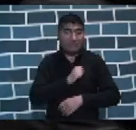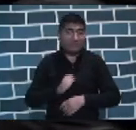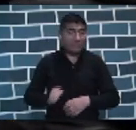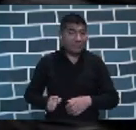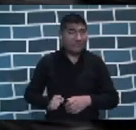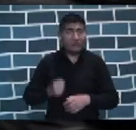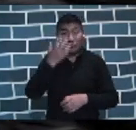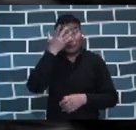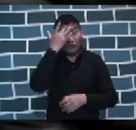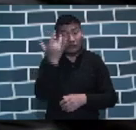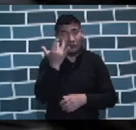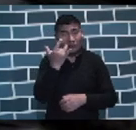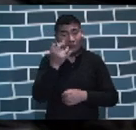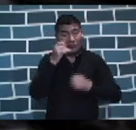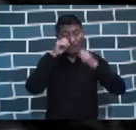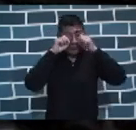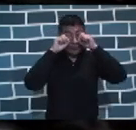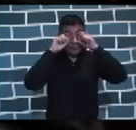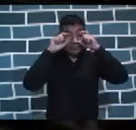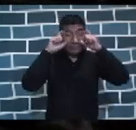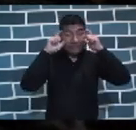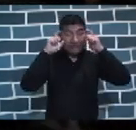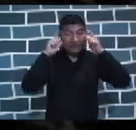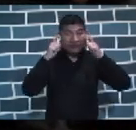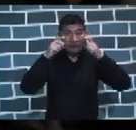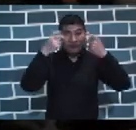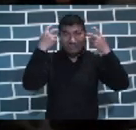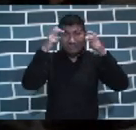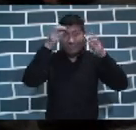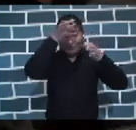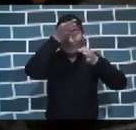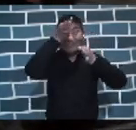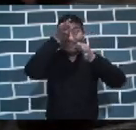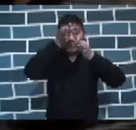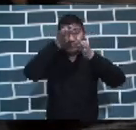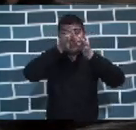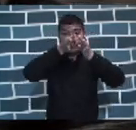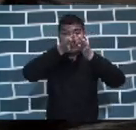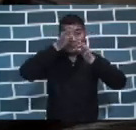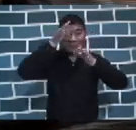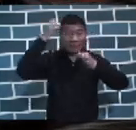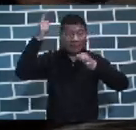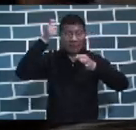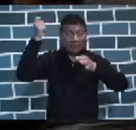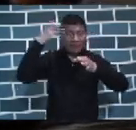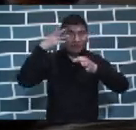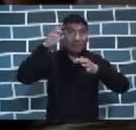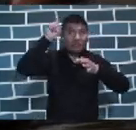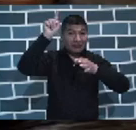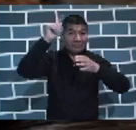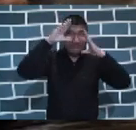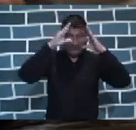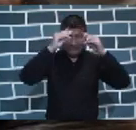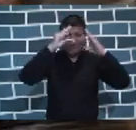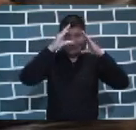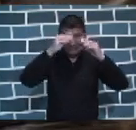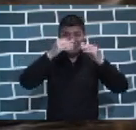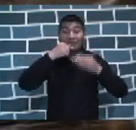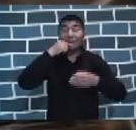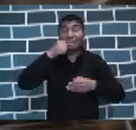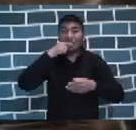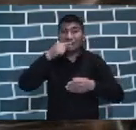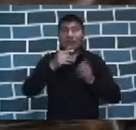porque lo descubre con la luz de la fe que el espíritu santo le enseña y por eso dice